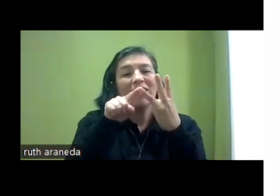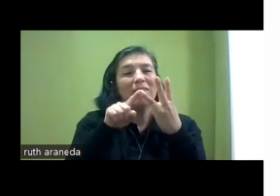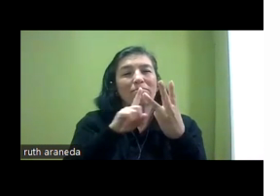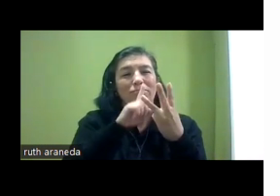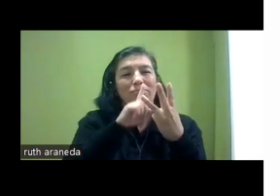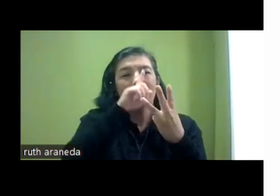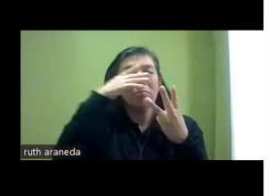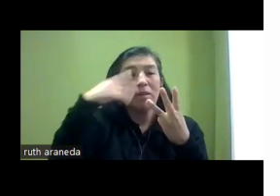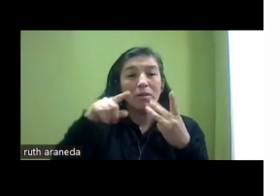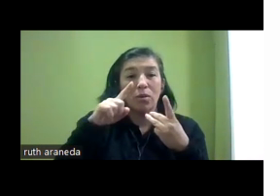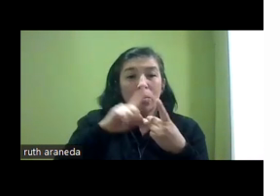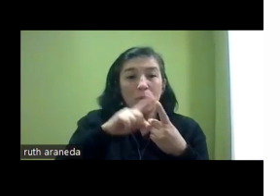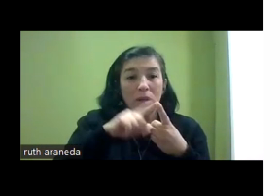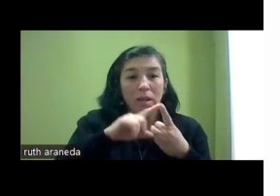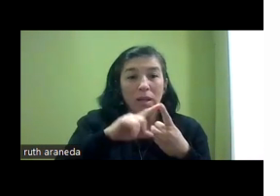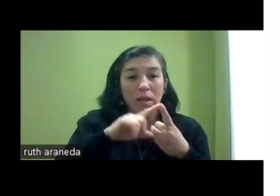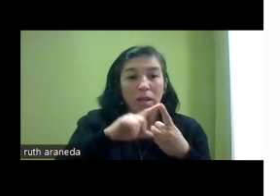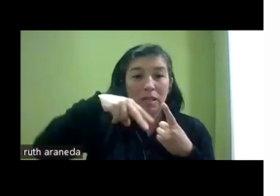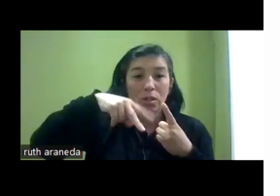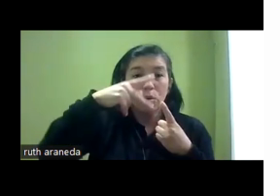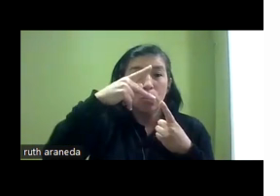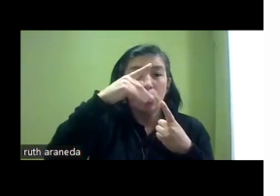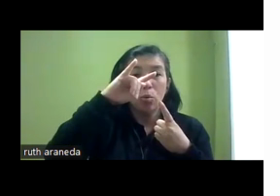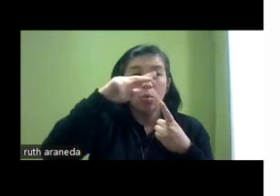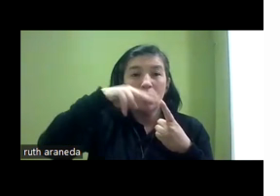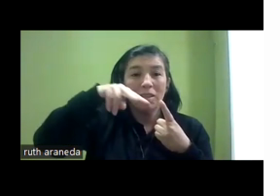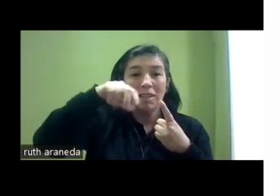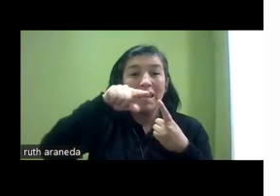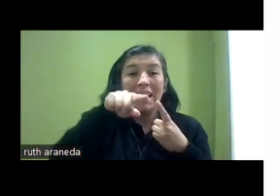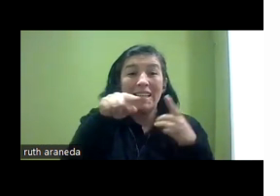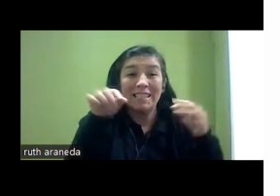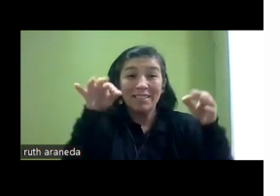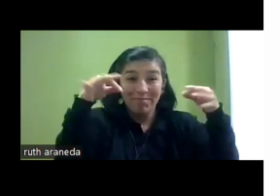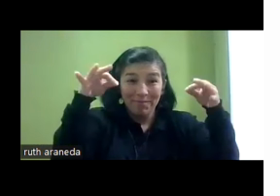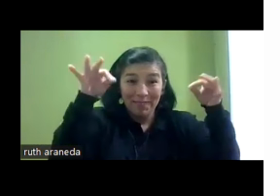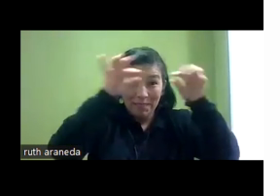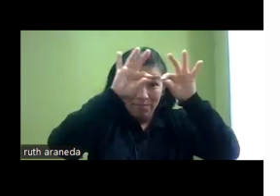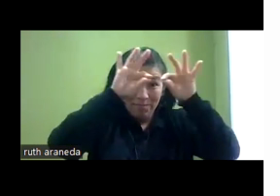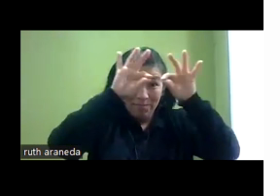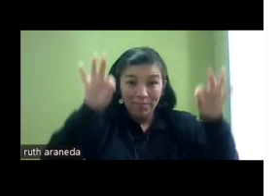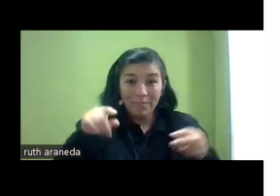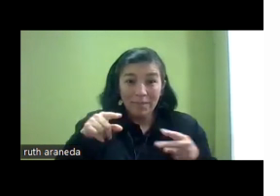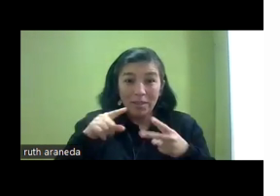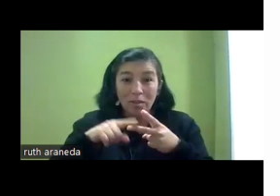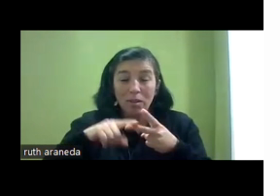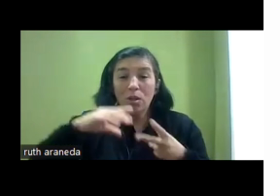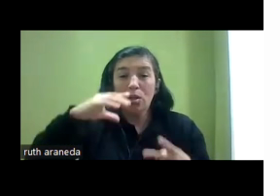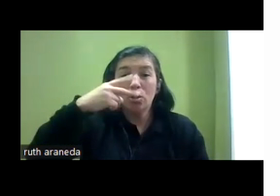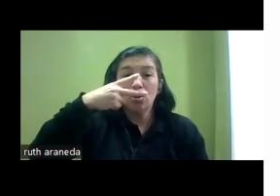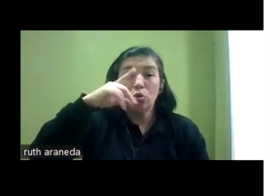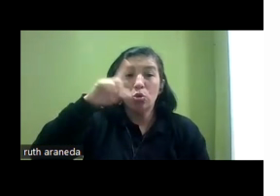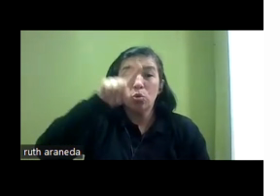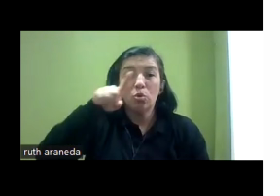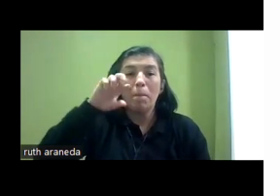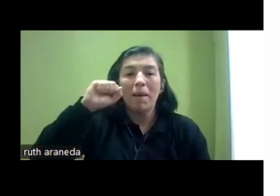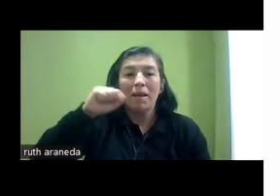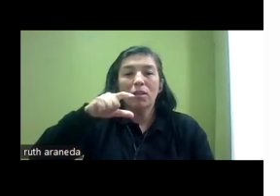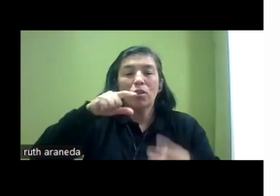por un lado, que es esta telita, este paño, las chuspas, que es una bolsa, y la bolsa